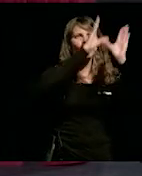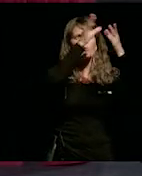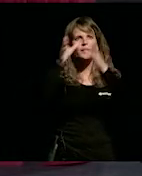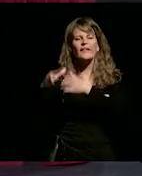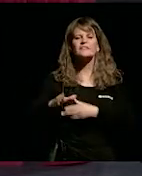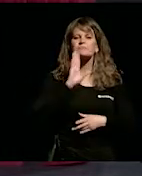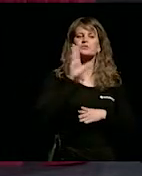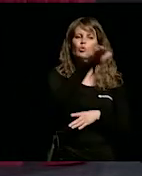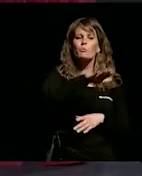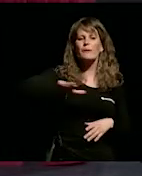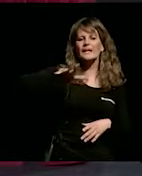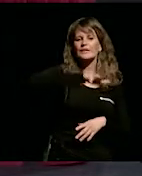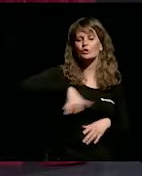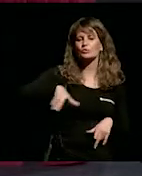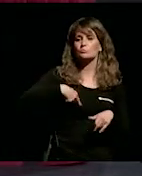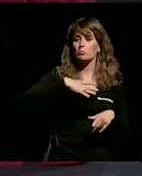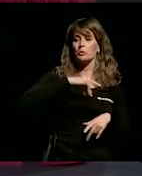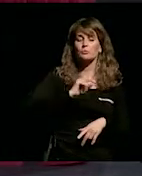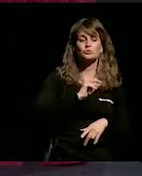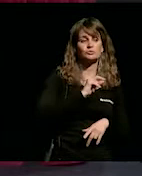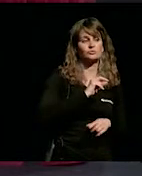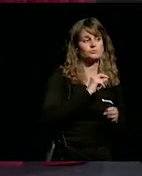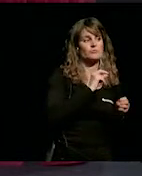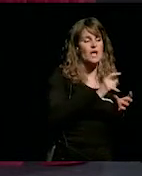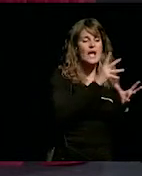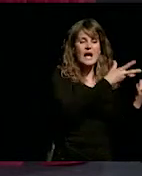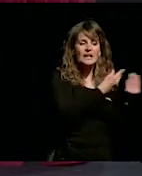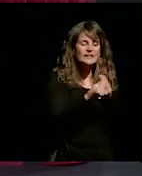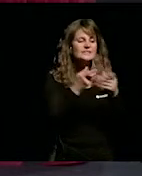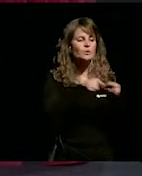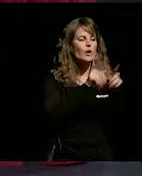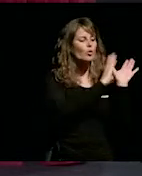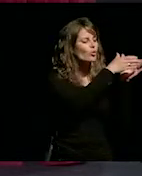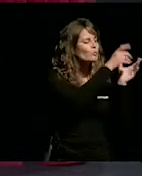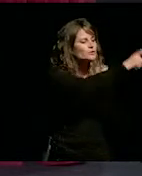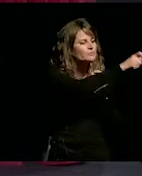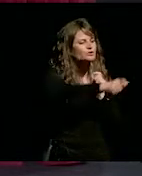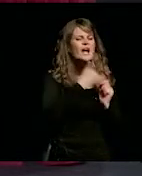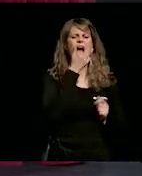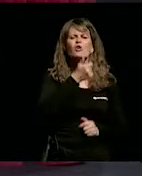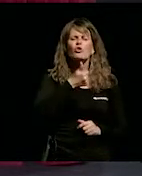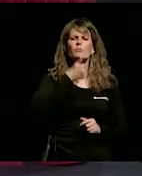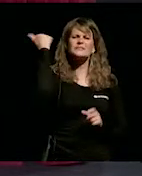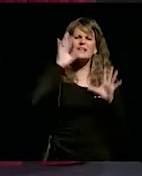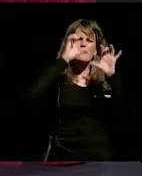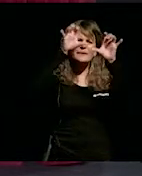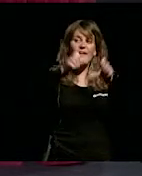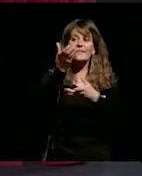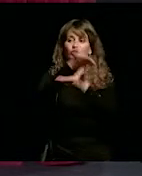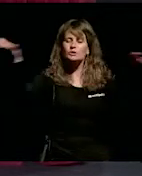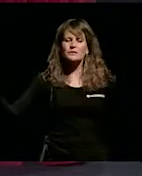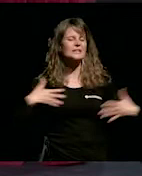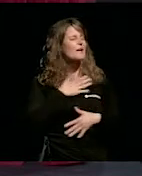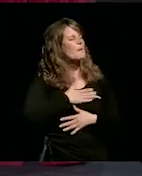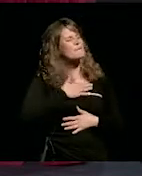el barrio a los que nos podemos dirigir, traer a esos grupos de personas para que sepan algo más de los demás. Me encanta estar aquí